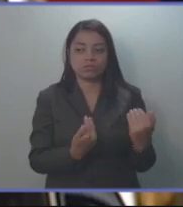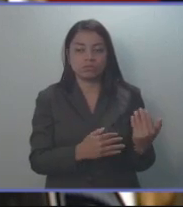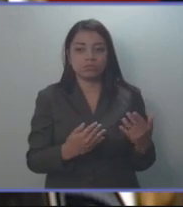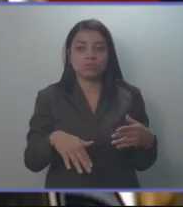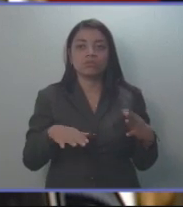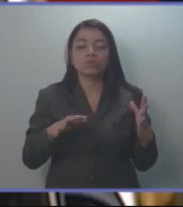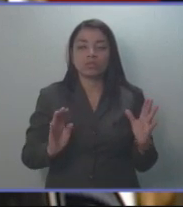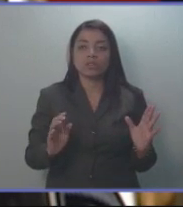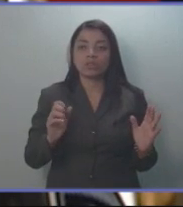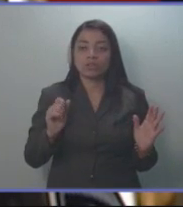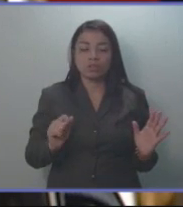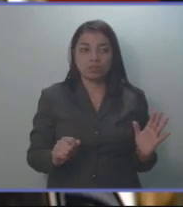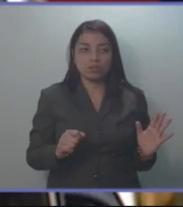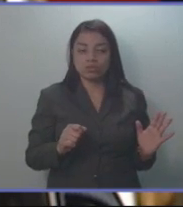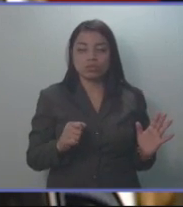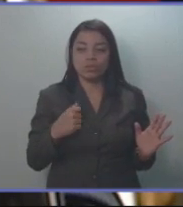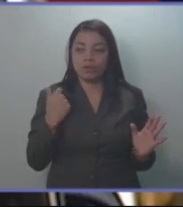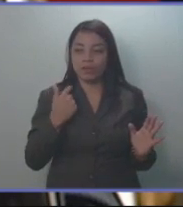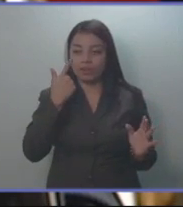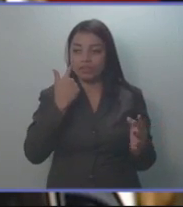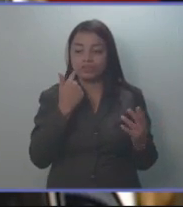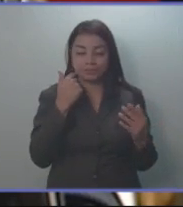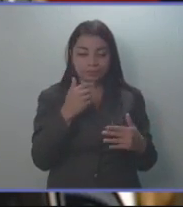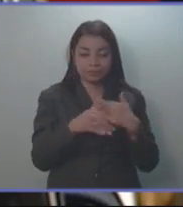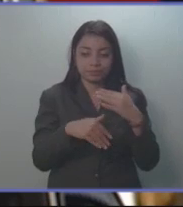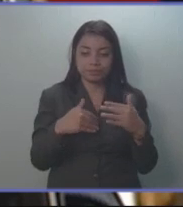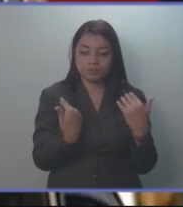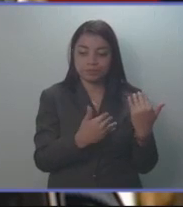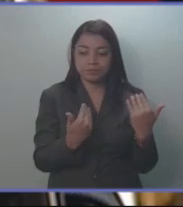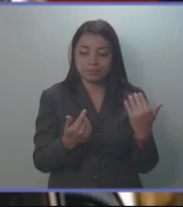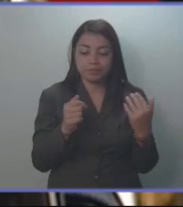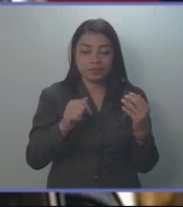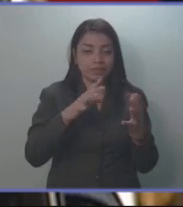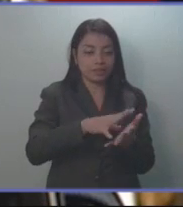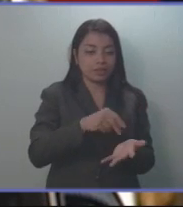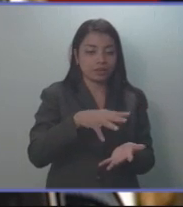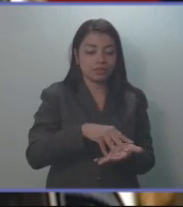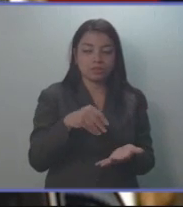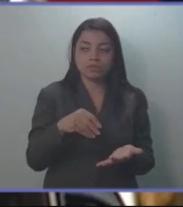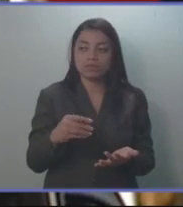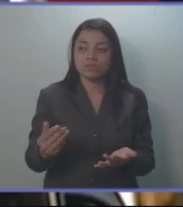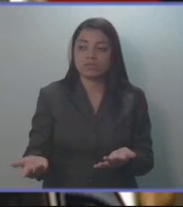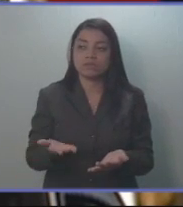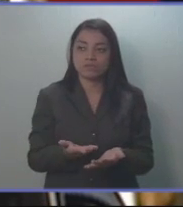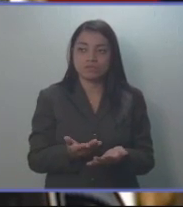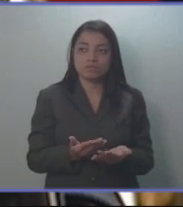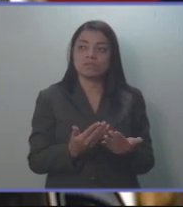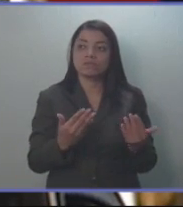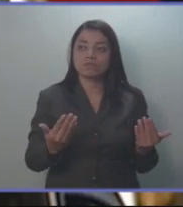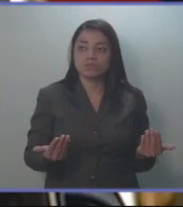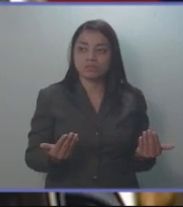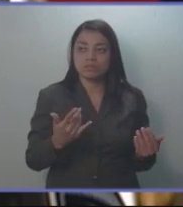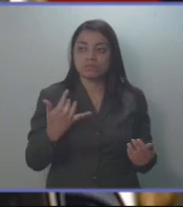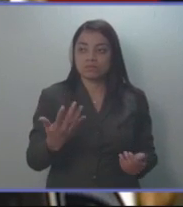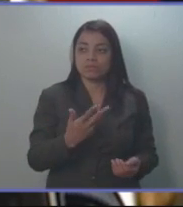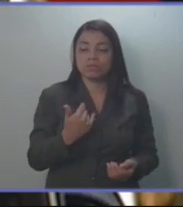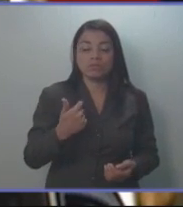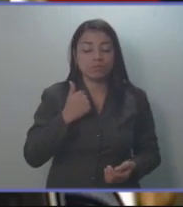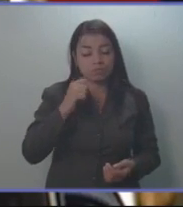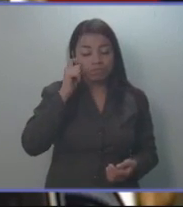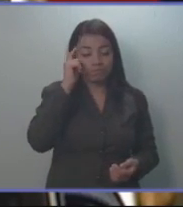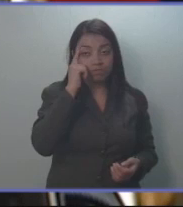que se hiciera una redistribución de este arroz. Y fue así como consideramos